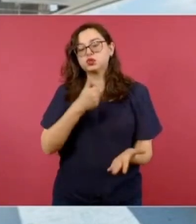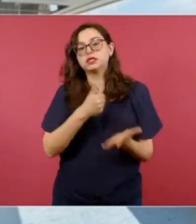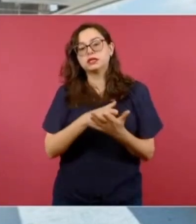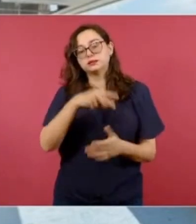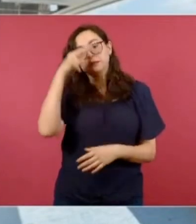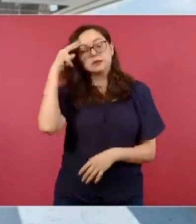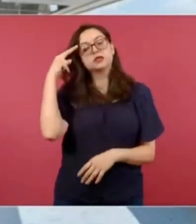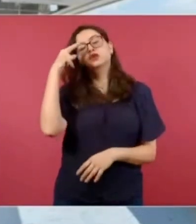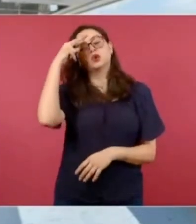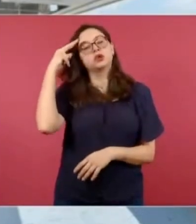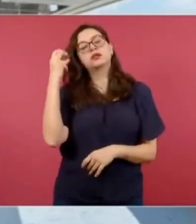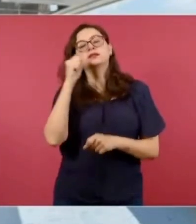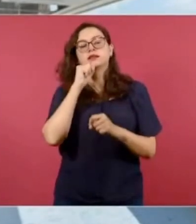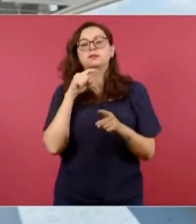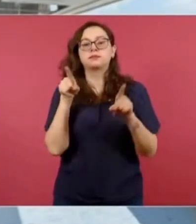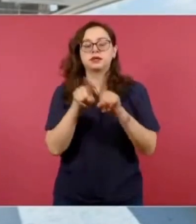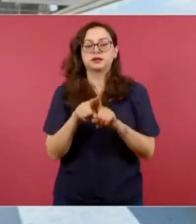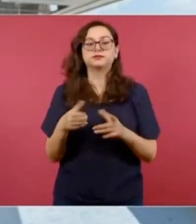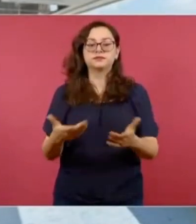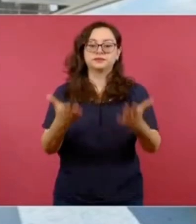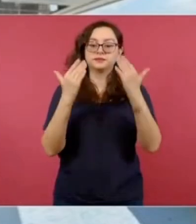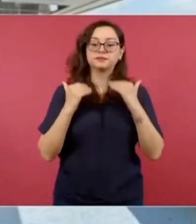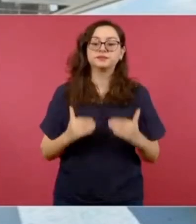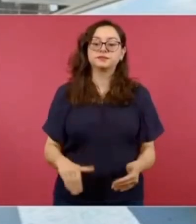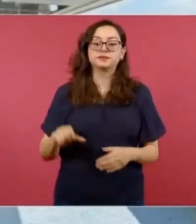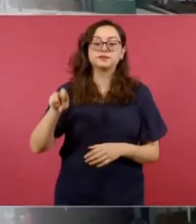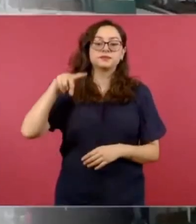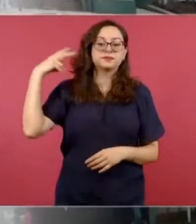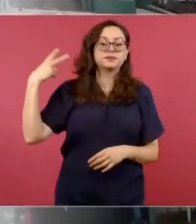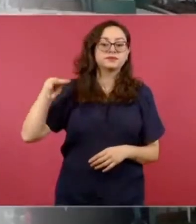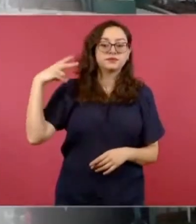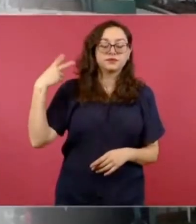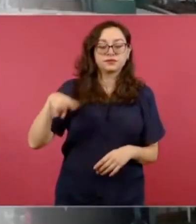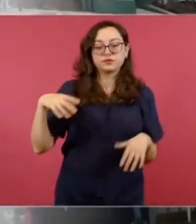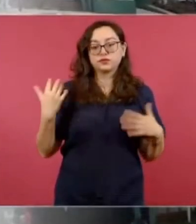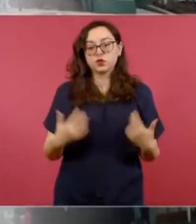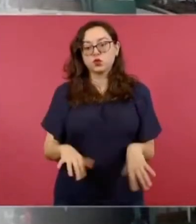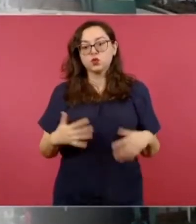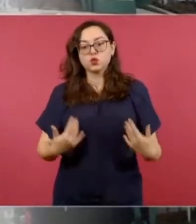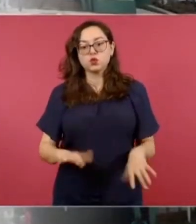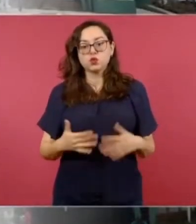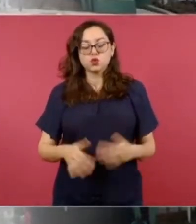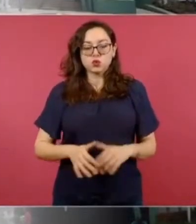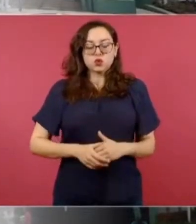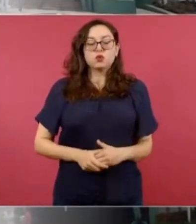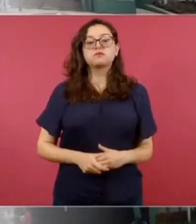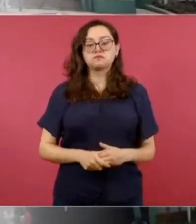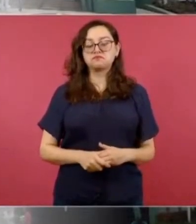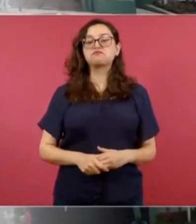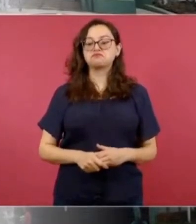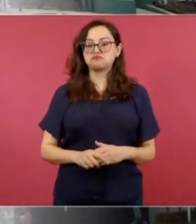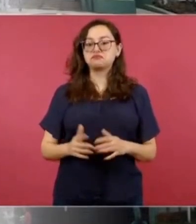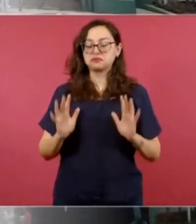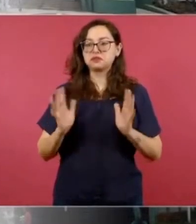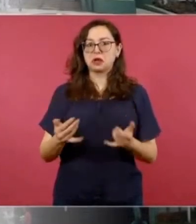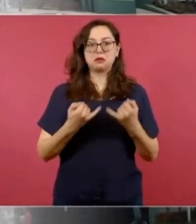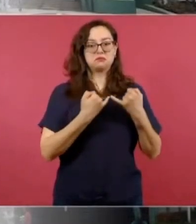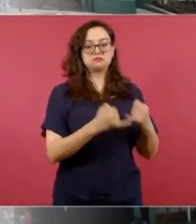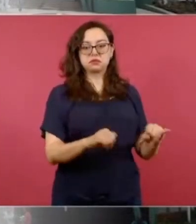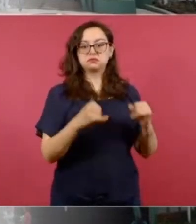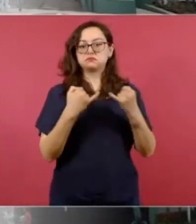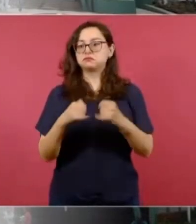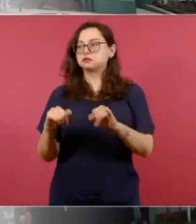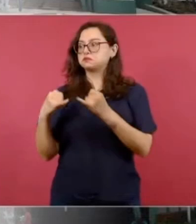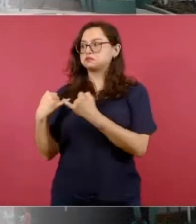personas sin seguridad social. Y en Veracruz, uno de los hospitales también emblemáticos del estado, ahí ha habido varios que ya se han puesto en operaciones, como el de